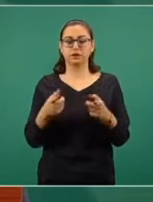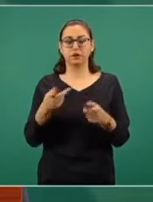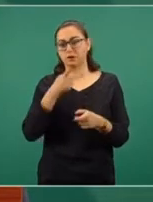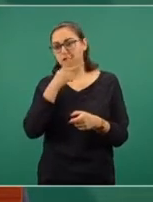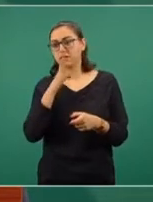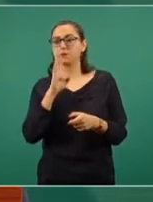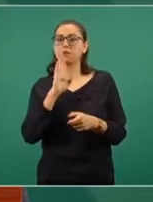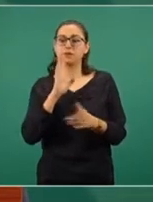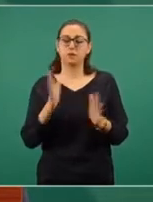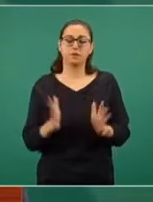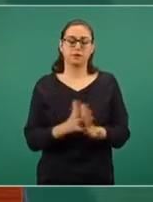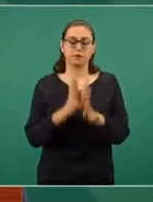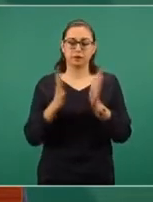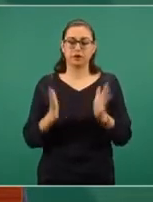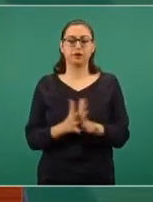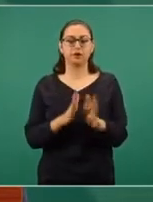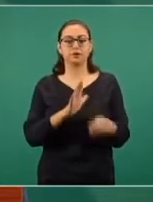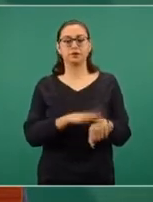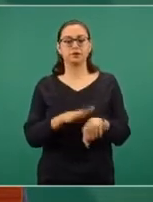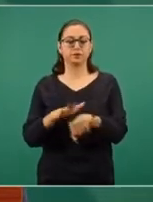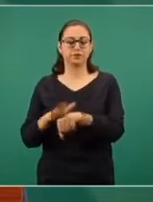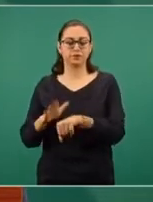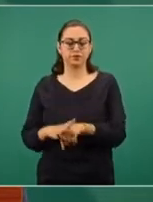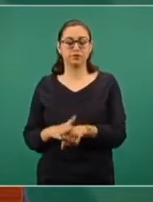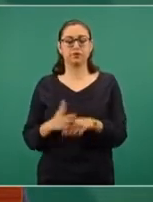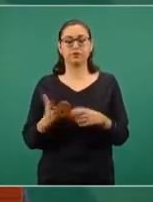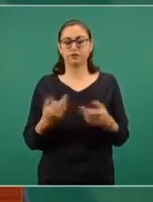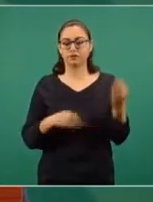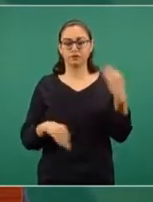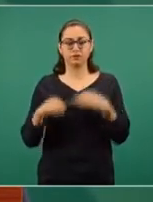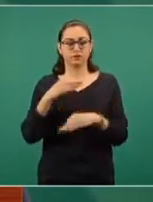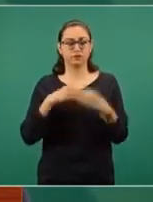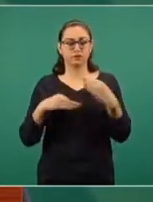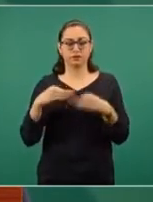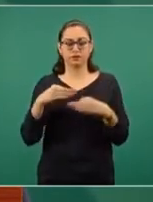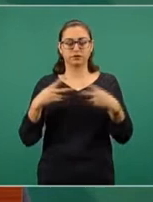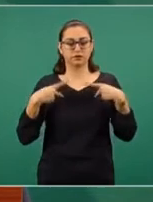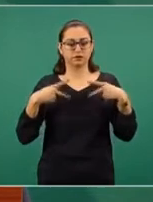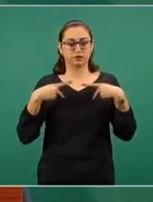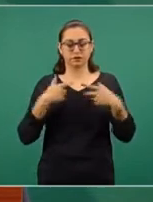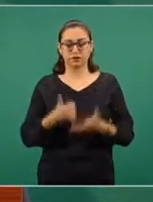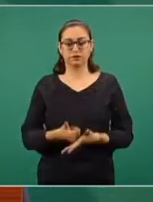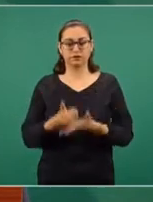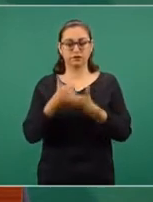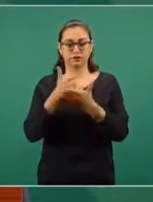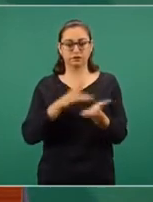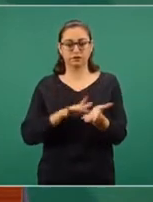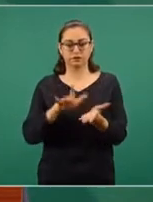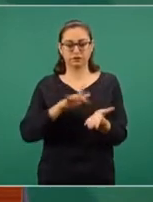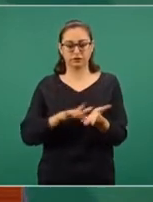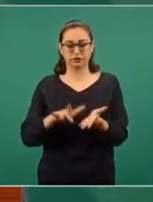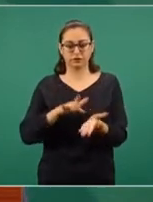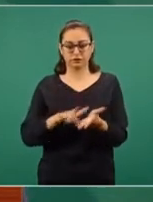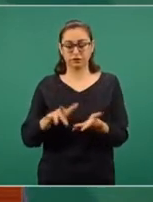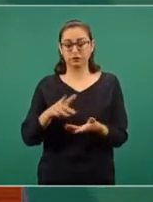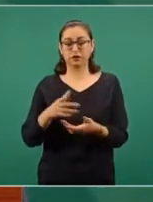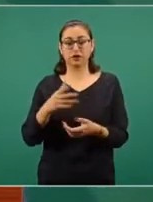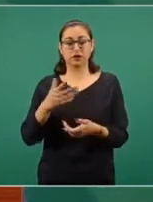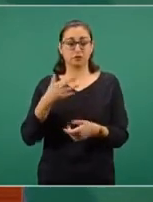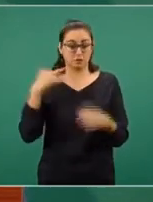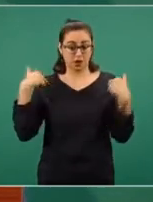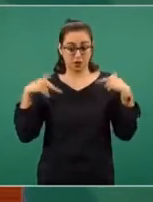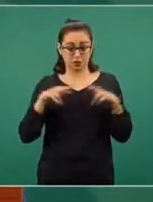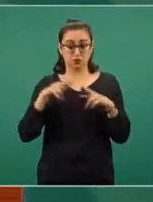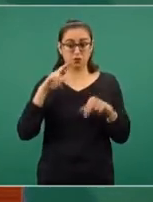padres de familia. También hago el llamado a los padres de familia que nos apoyen. No es solamente la responsabilidad de los maestros, también los